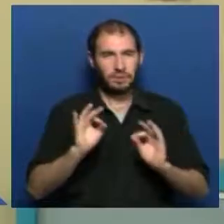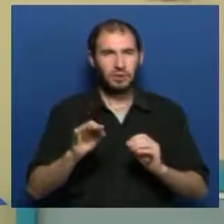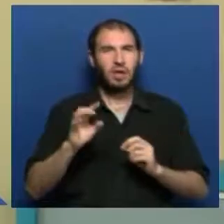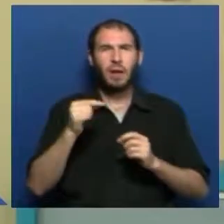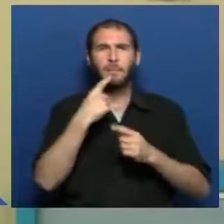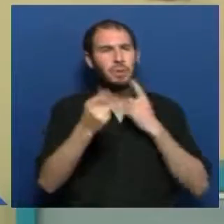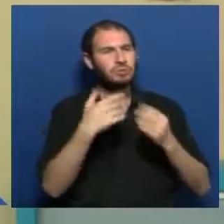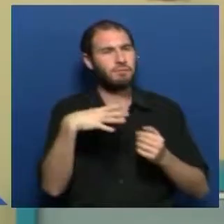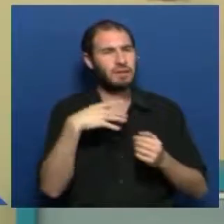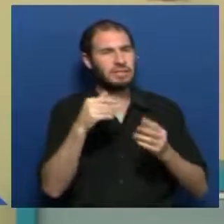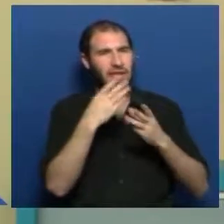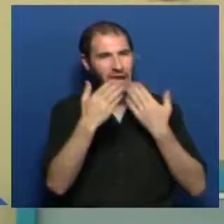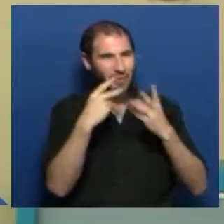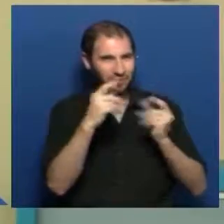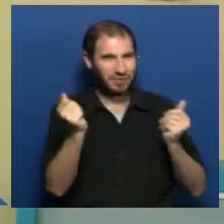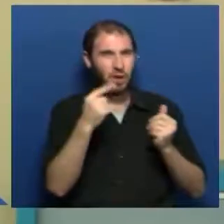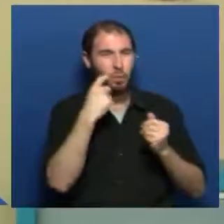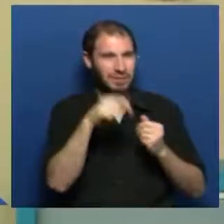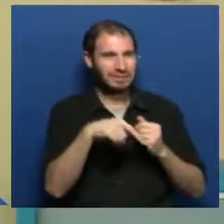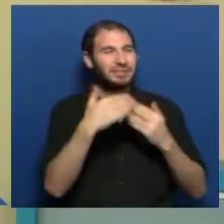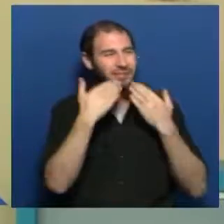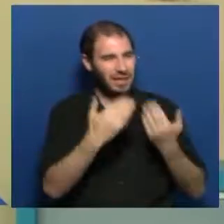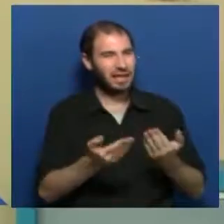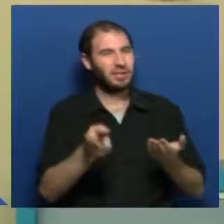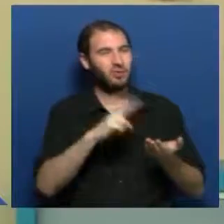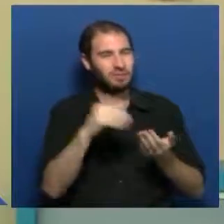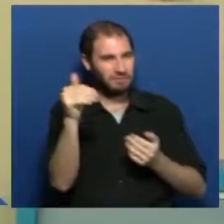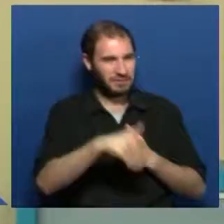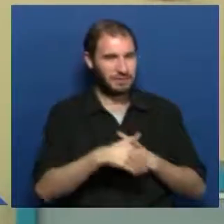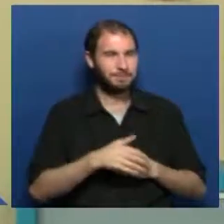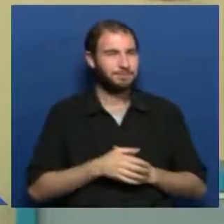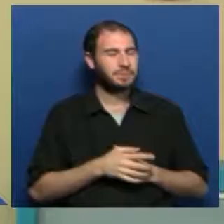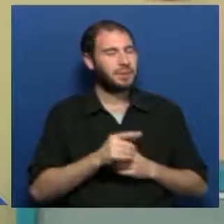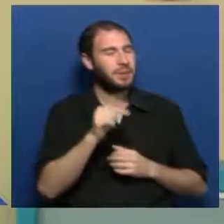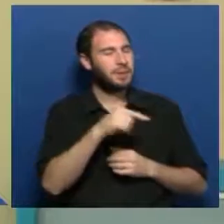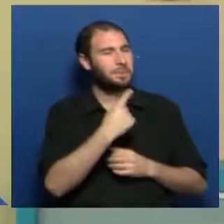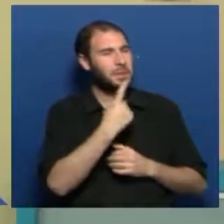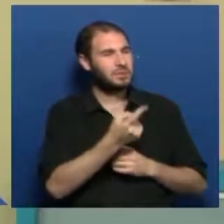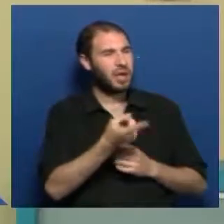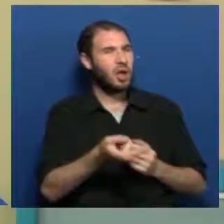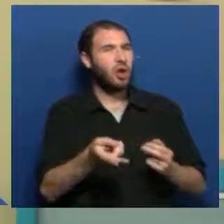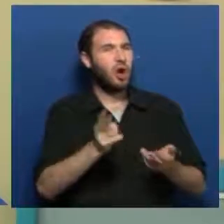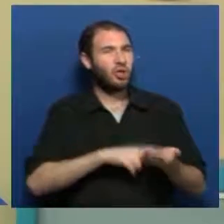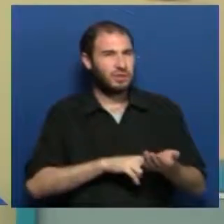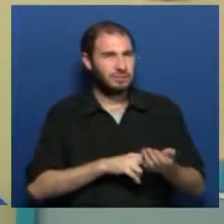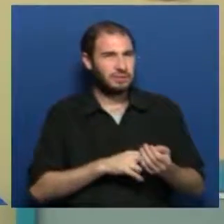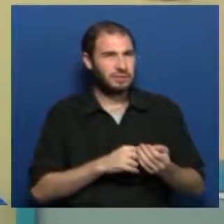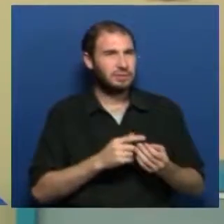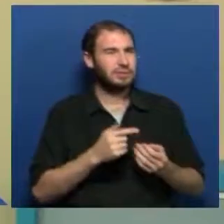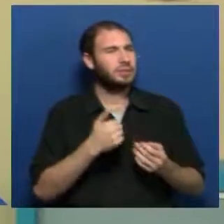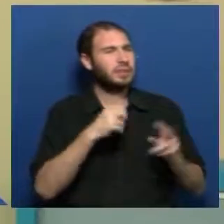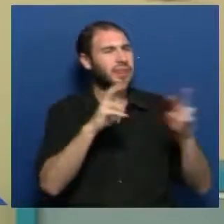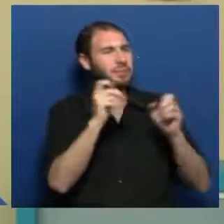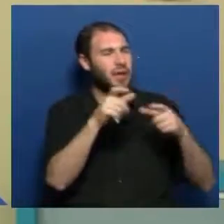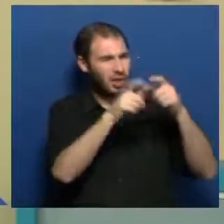quedaban algunas preguntas para finalizar la charla con Alfredo, a quien le agradezco de vuelta la presencia aquí. Alfredo, volviendo, o me tomo del tema de